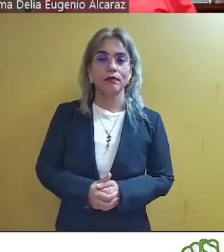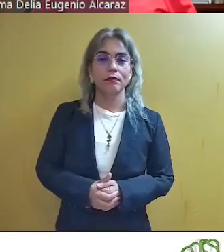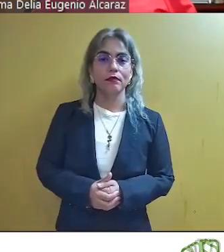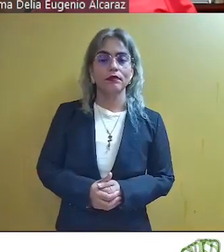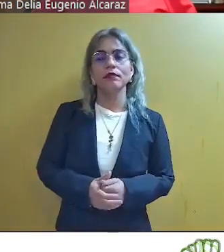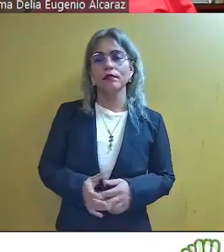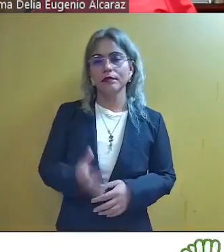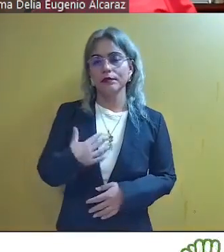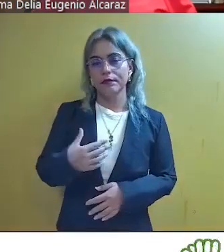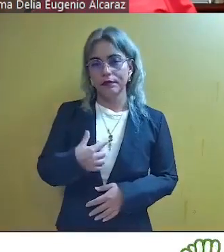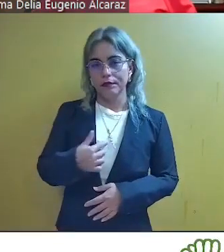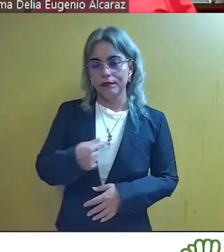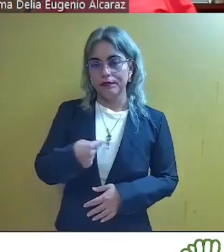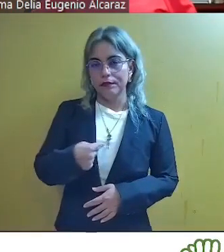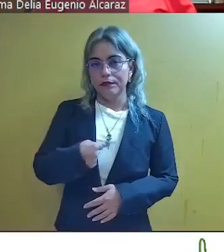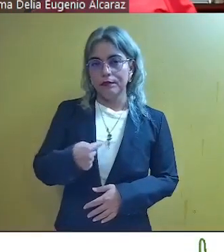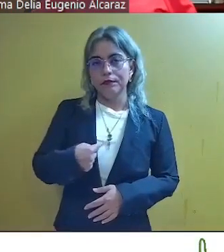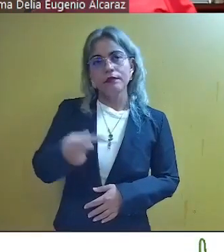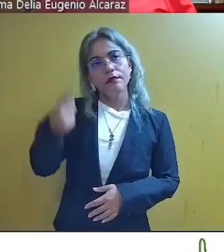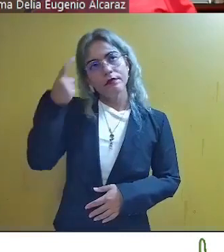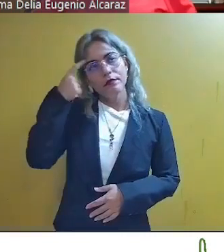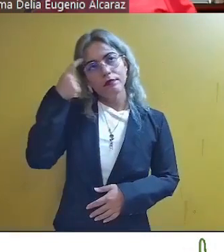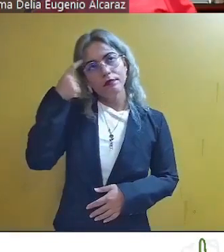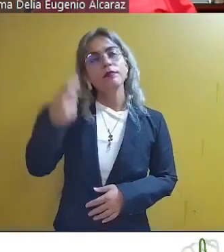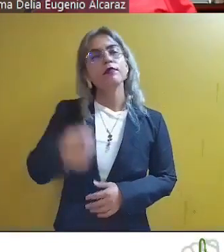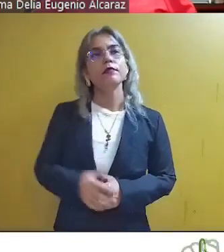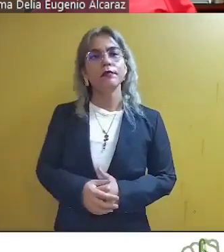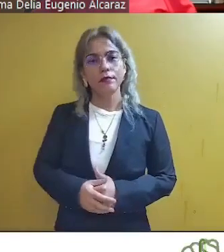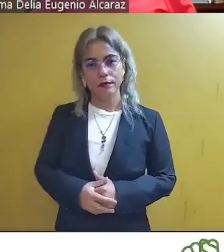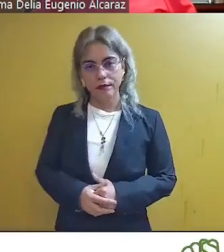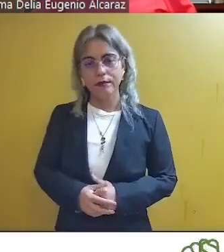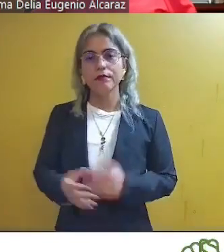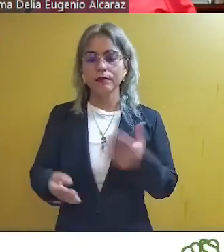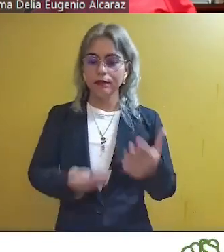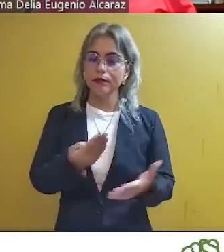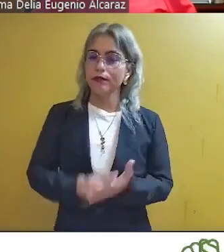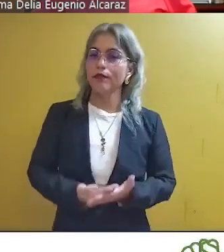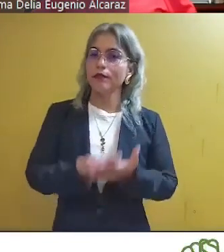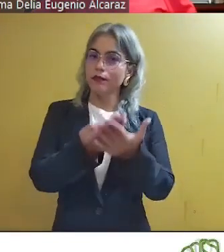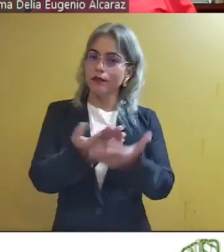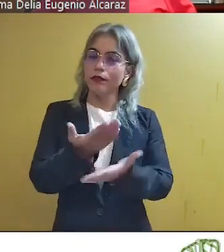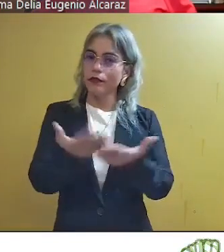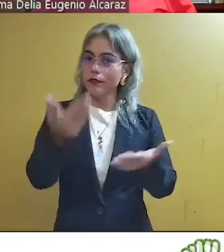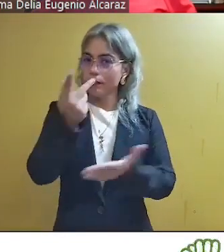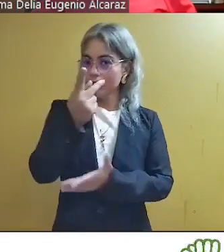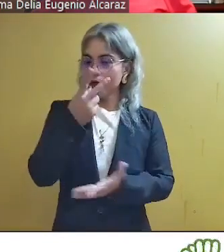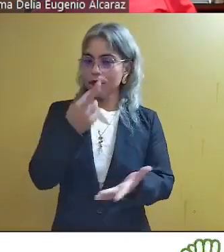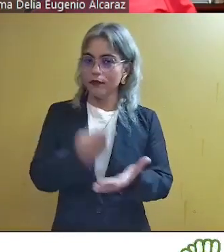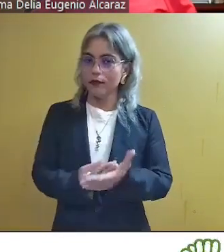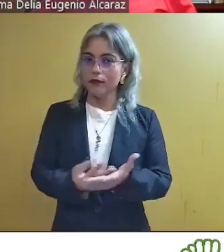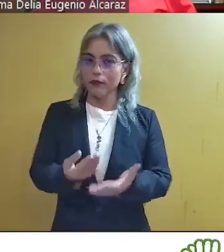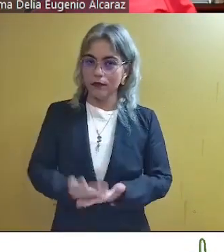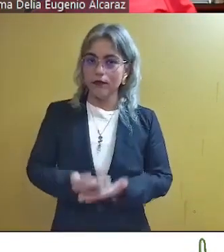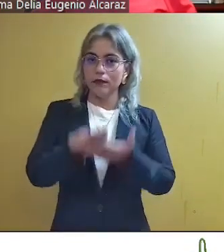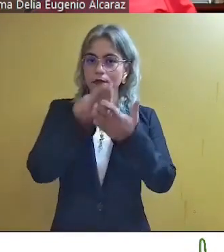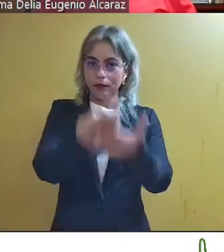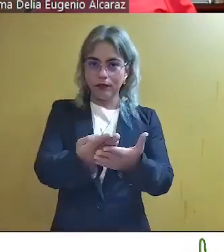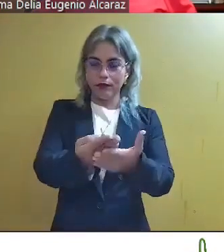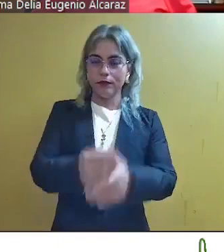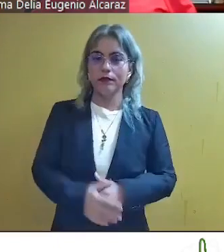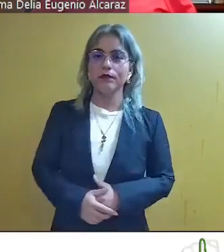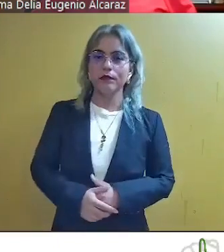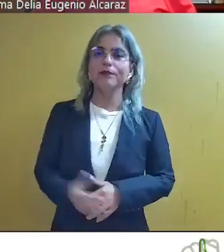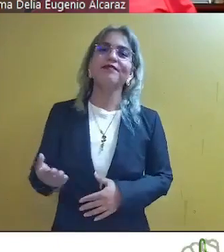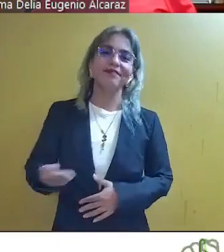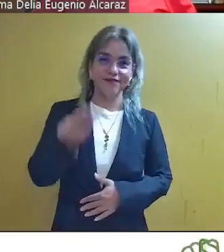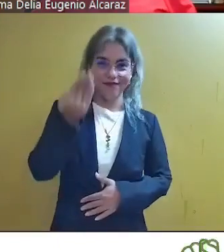la conclusión de la propuesta que les estoy presentando. Es